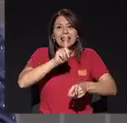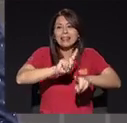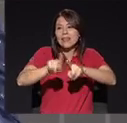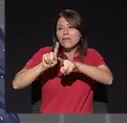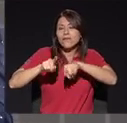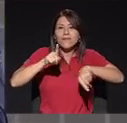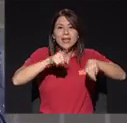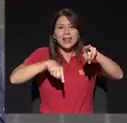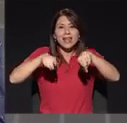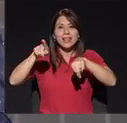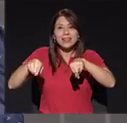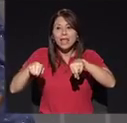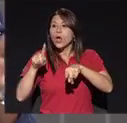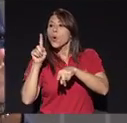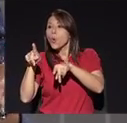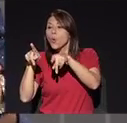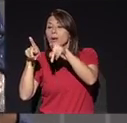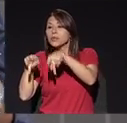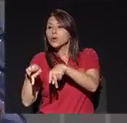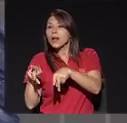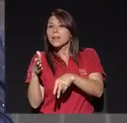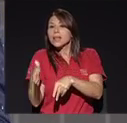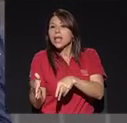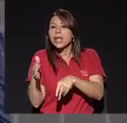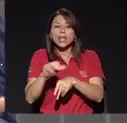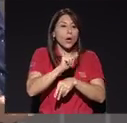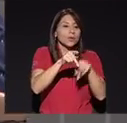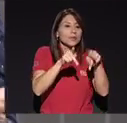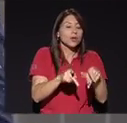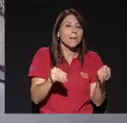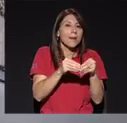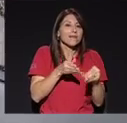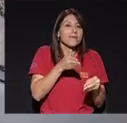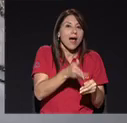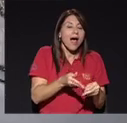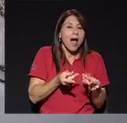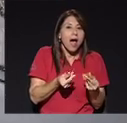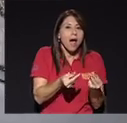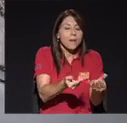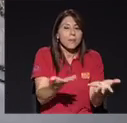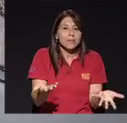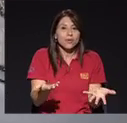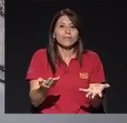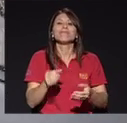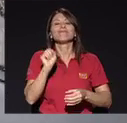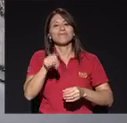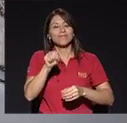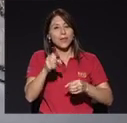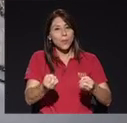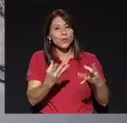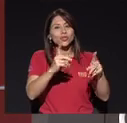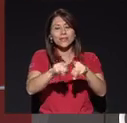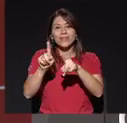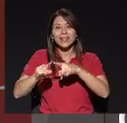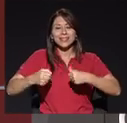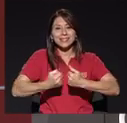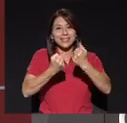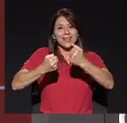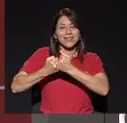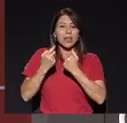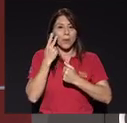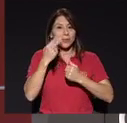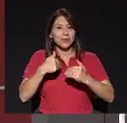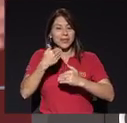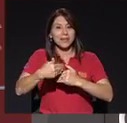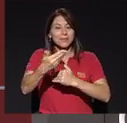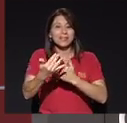diferente, y que uno va más lento y que el otro va más rápido, que el uno aprende. Son los múltiples desafíos que tenemos en esta materia, que los vamos a abordar en